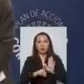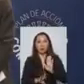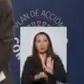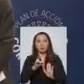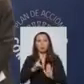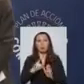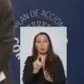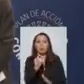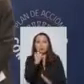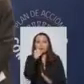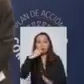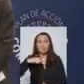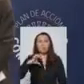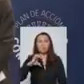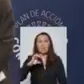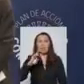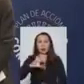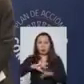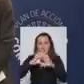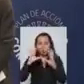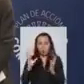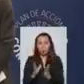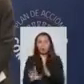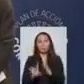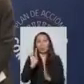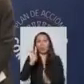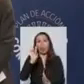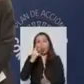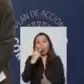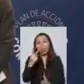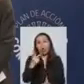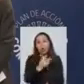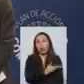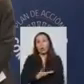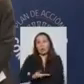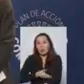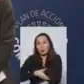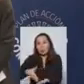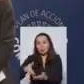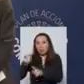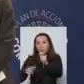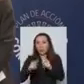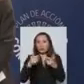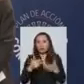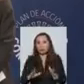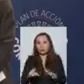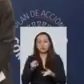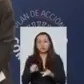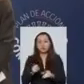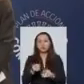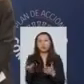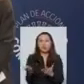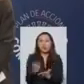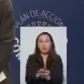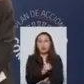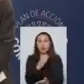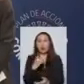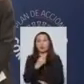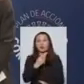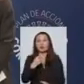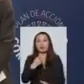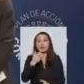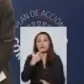línea invita un poco grave debilitada médico tiene mi cuadro pues que le den unos chequeadores de perejil